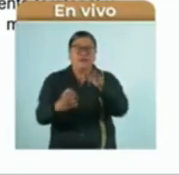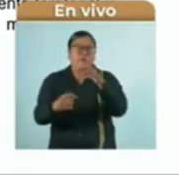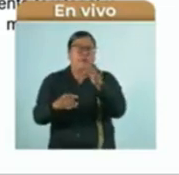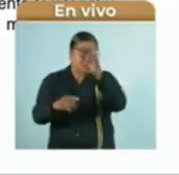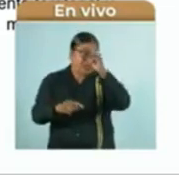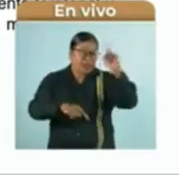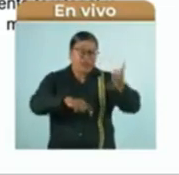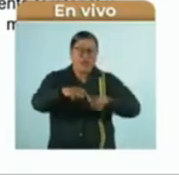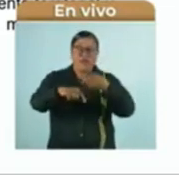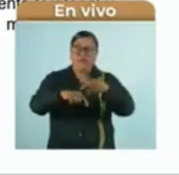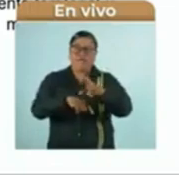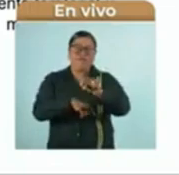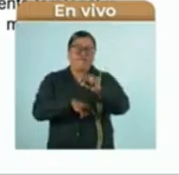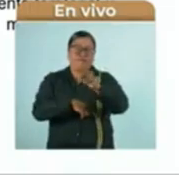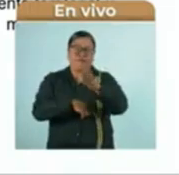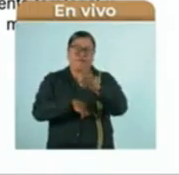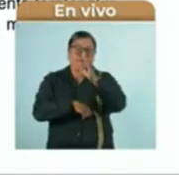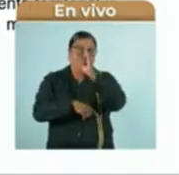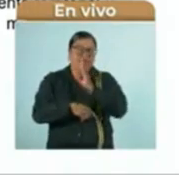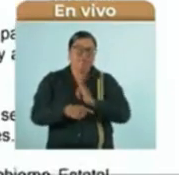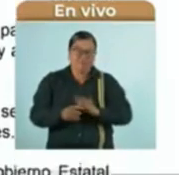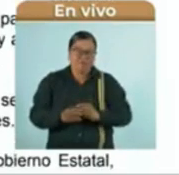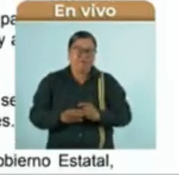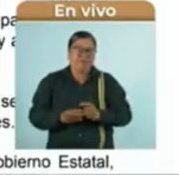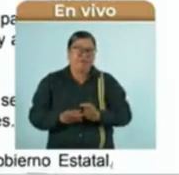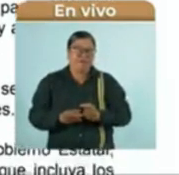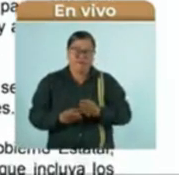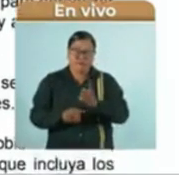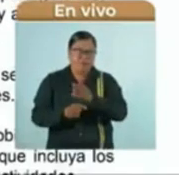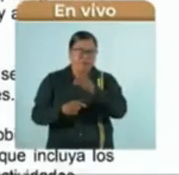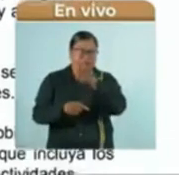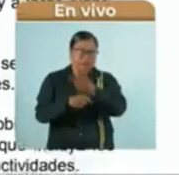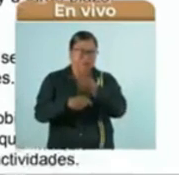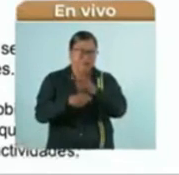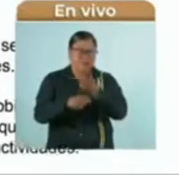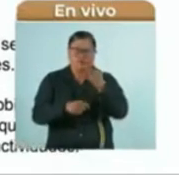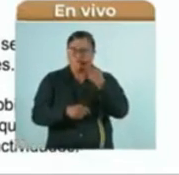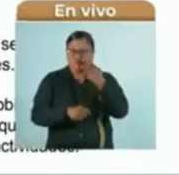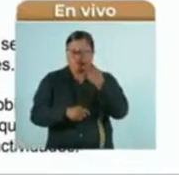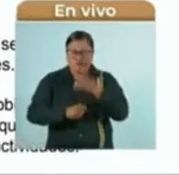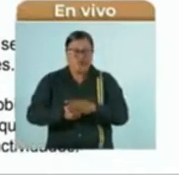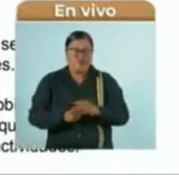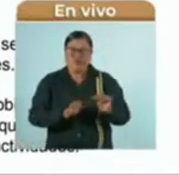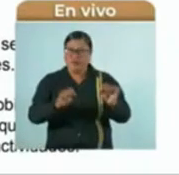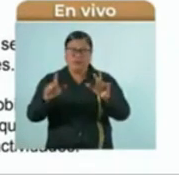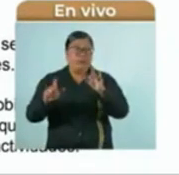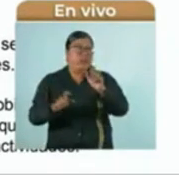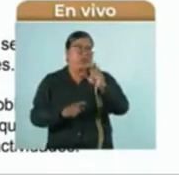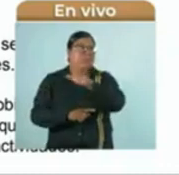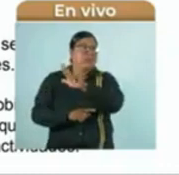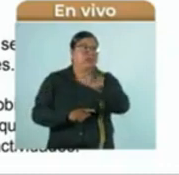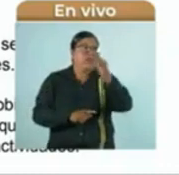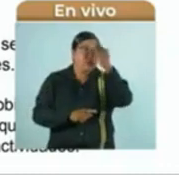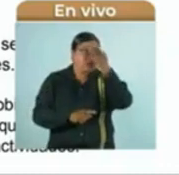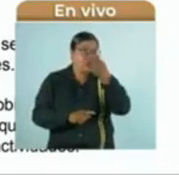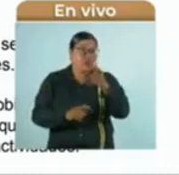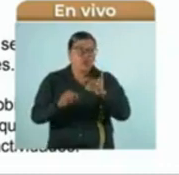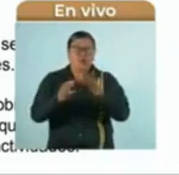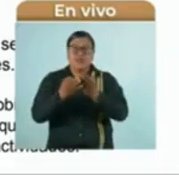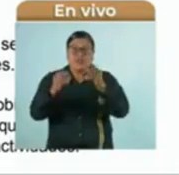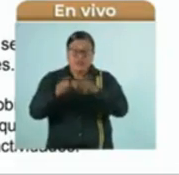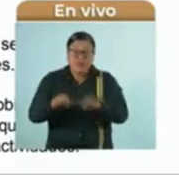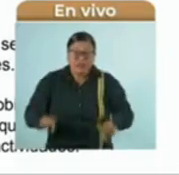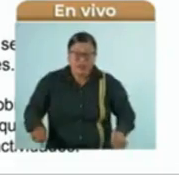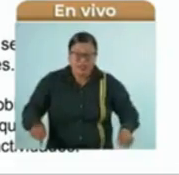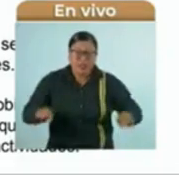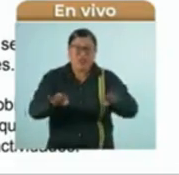no es cierto. Segundo, B, por favor. Se reconocerán los lotes considerados